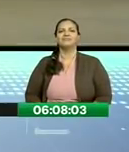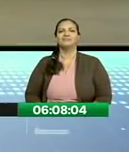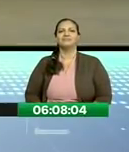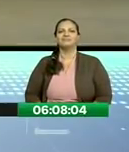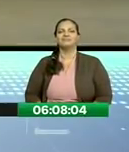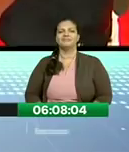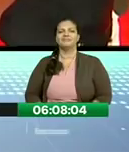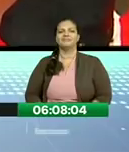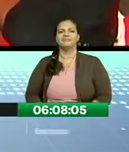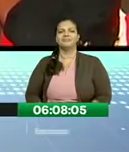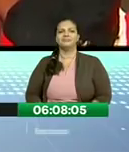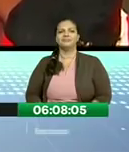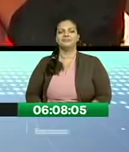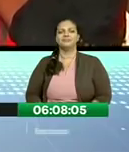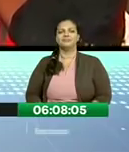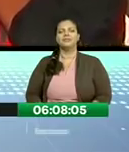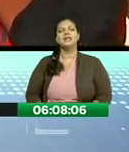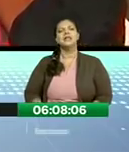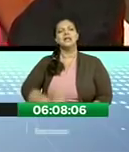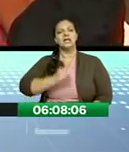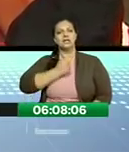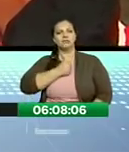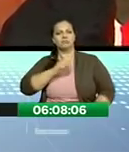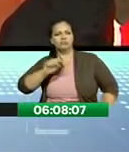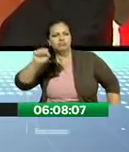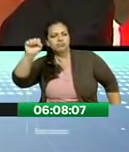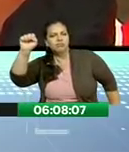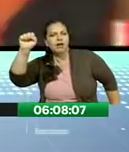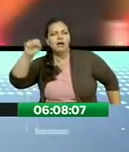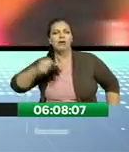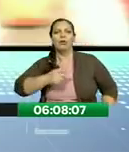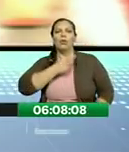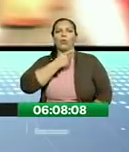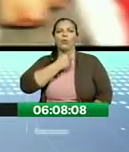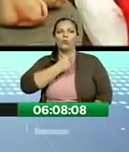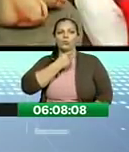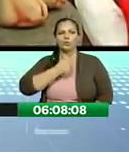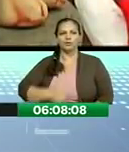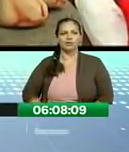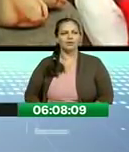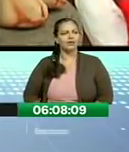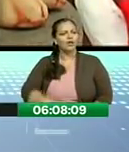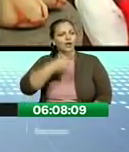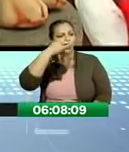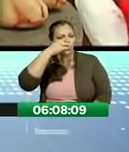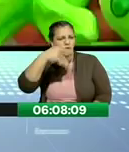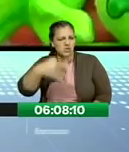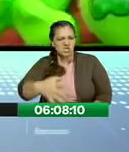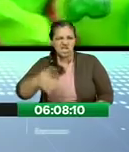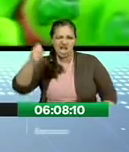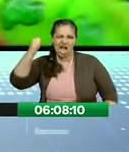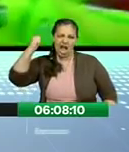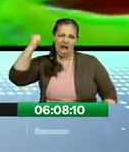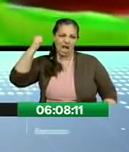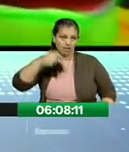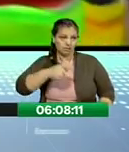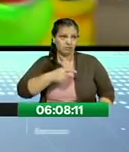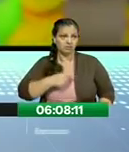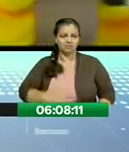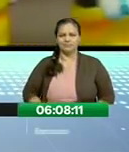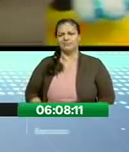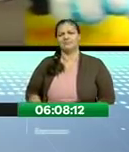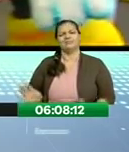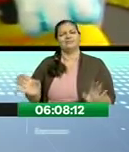todo, ¿sabes qué? ¿A Chucky no te gusta? No, tú me dijiste que te fuiste a Estados Unidos y te buscaste un Chucky. No, pero no me